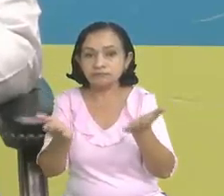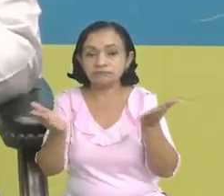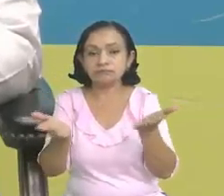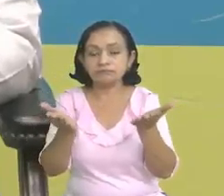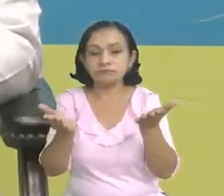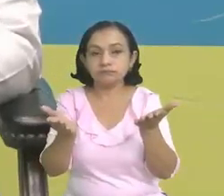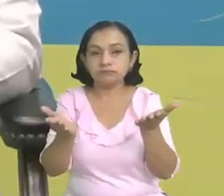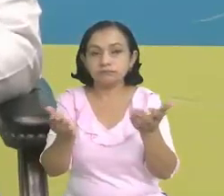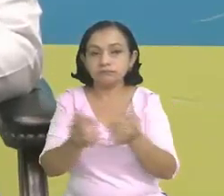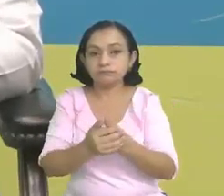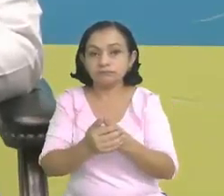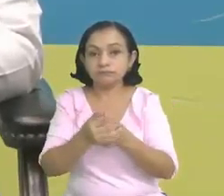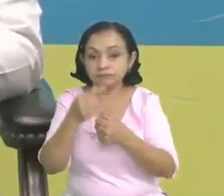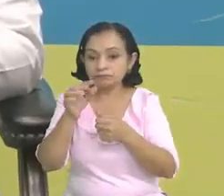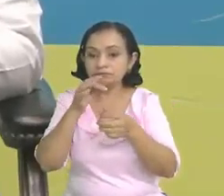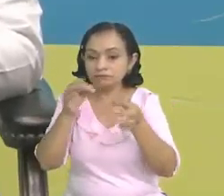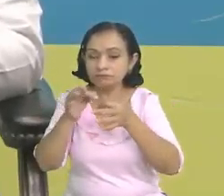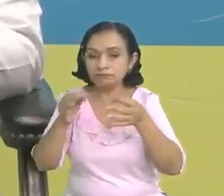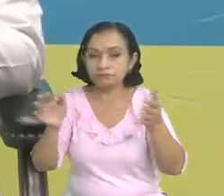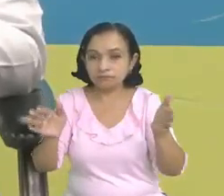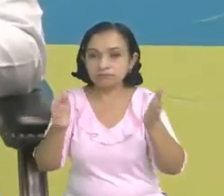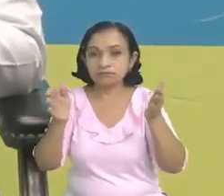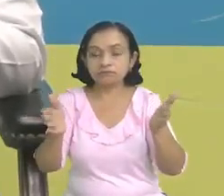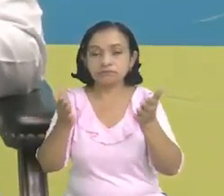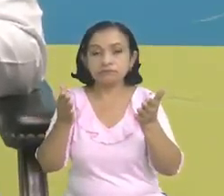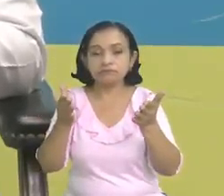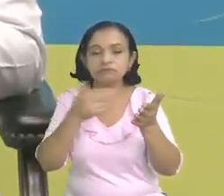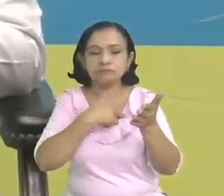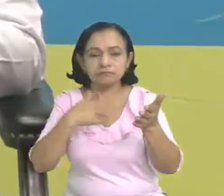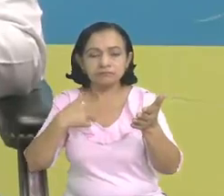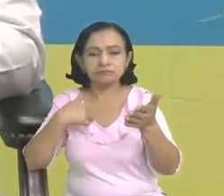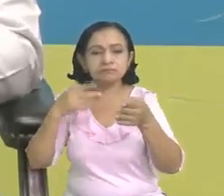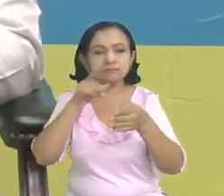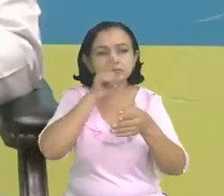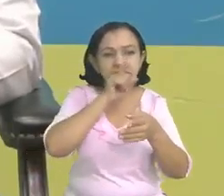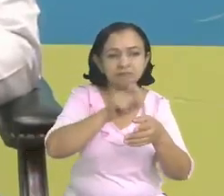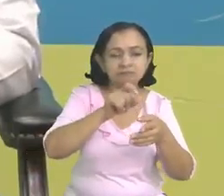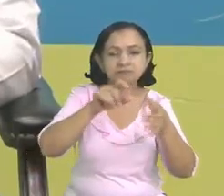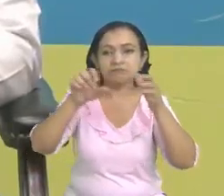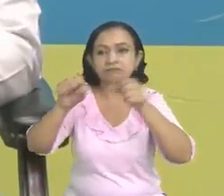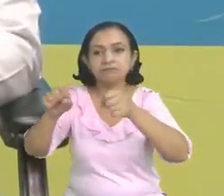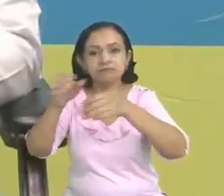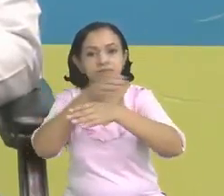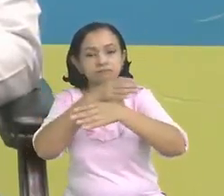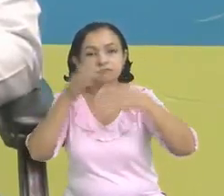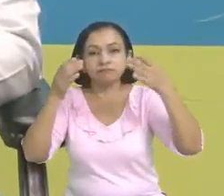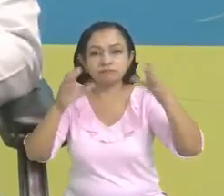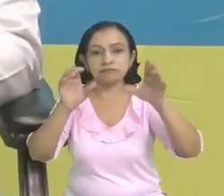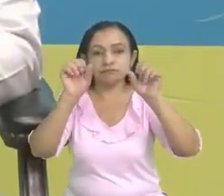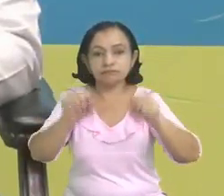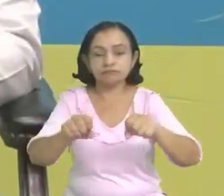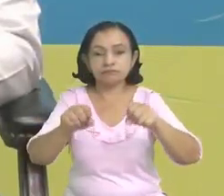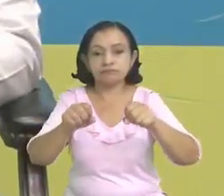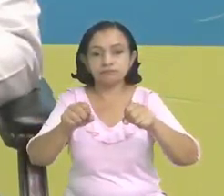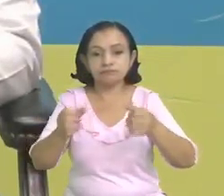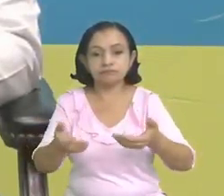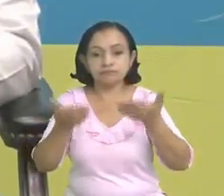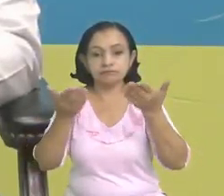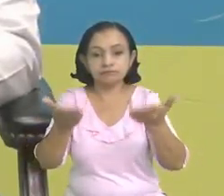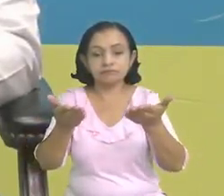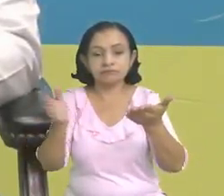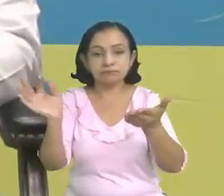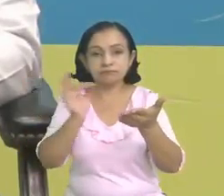también, ¿cómo digamos? Los hobbies, las ocupaciones, para poder dar los recursos en